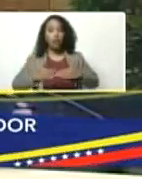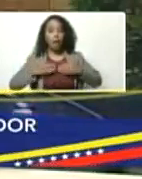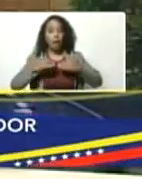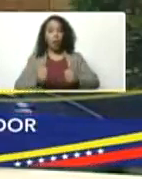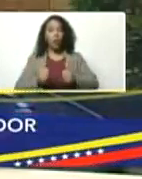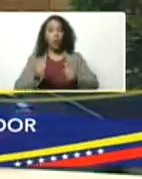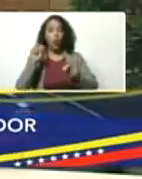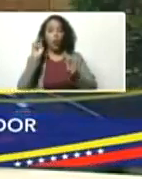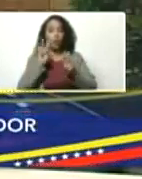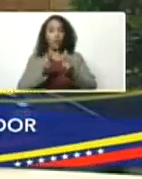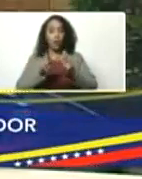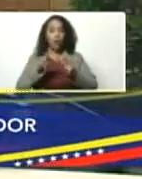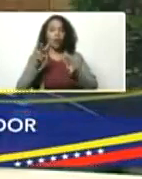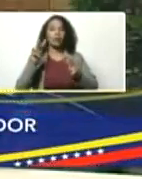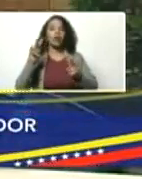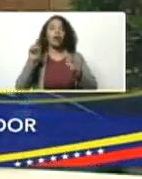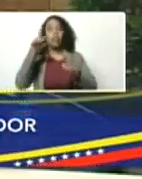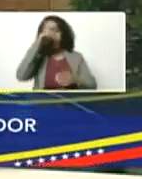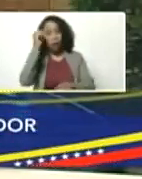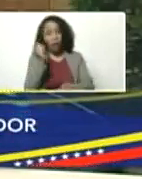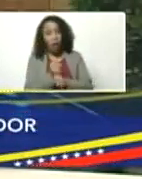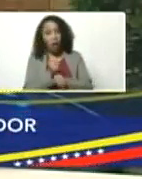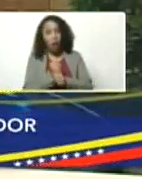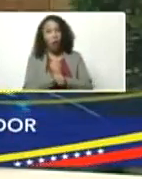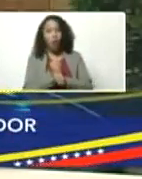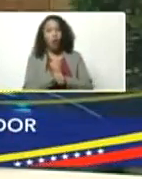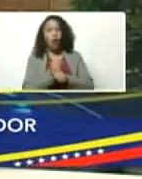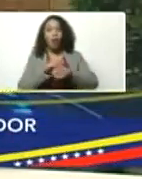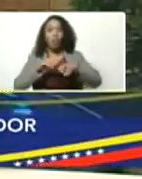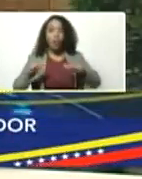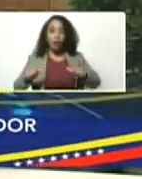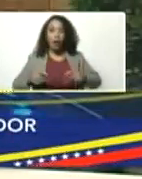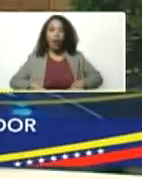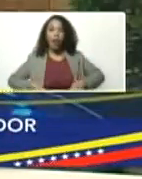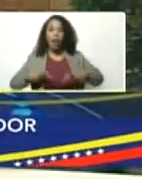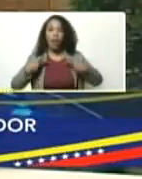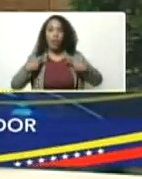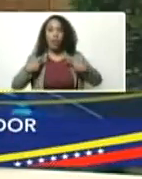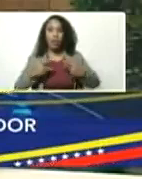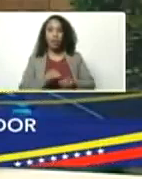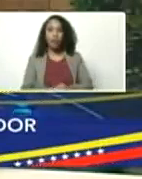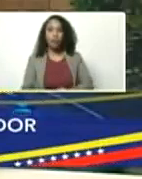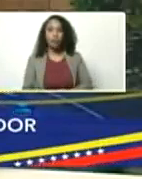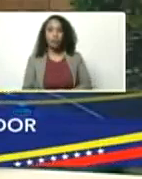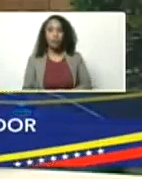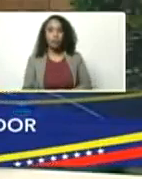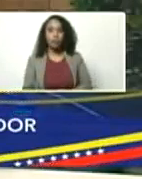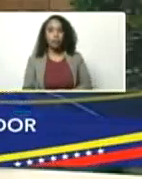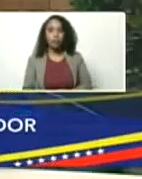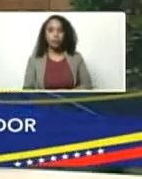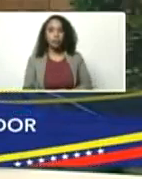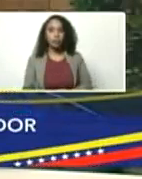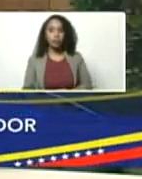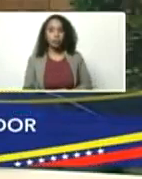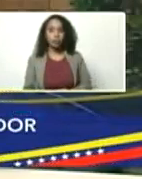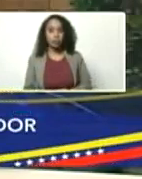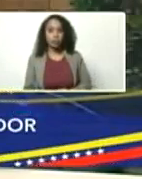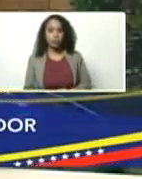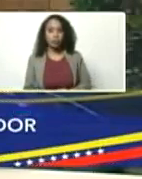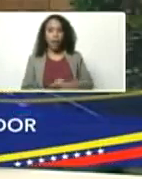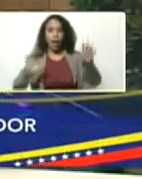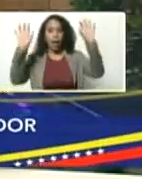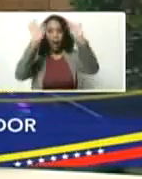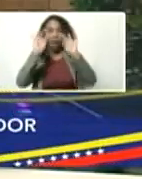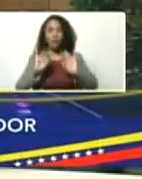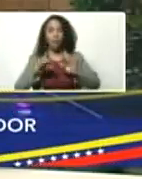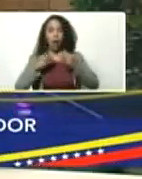a la vivienda, al trabajo, a la tierra, a la vida. y la dimensión